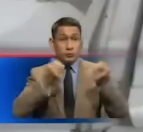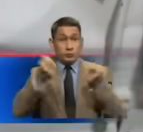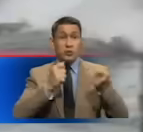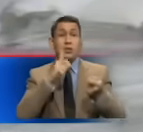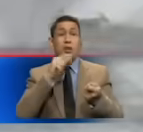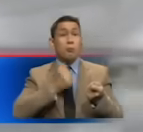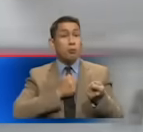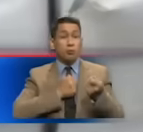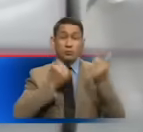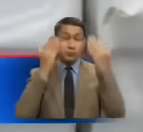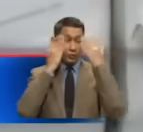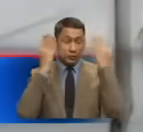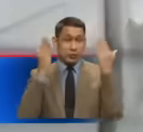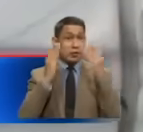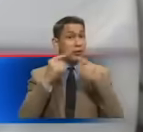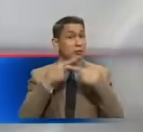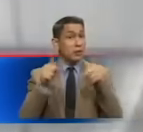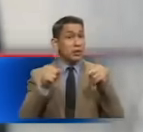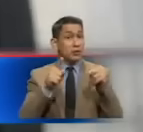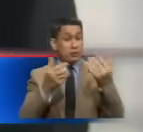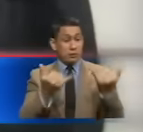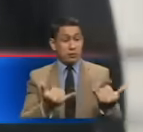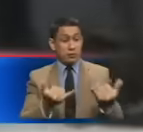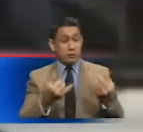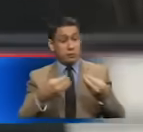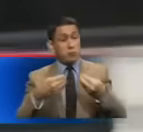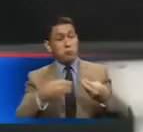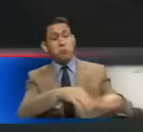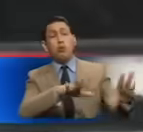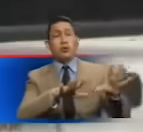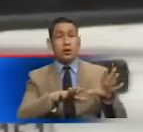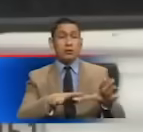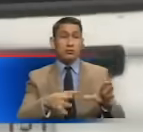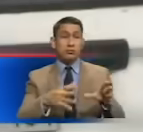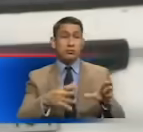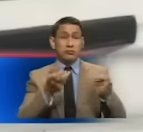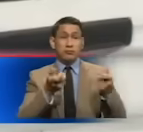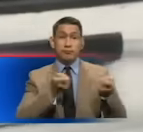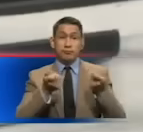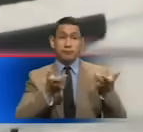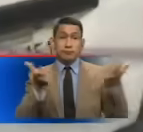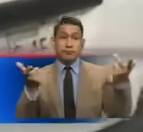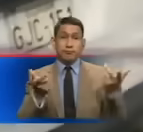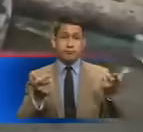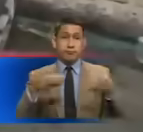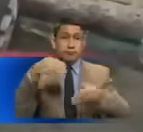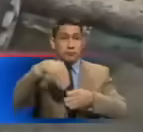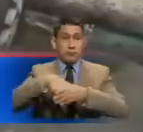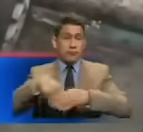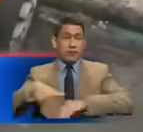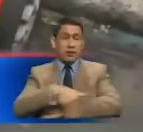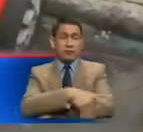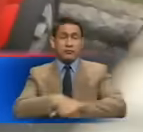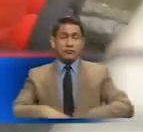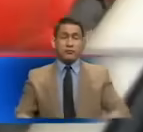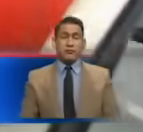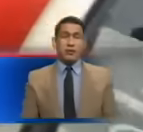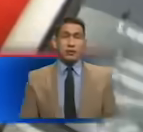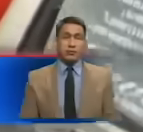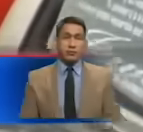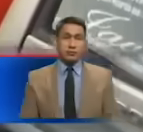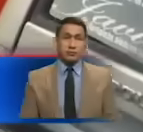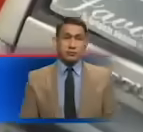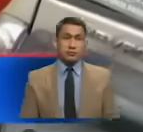es el automotor. En todo caso quedó aquí en la calle. ¿Qué nomás se han llevado aquí? El polvo